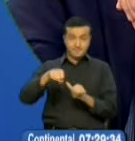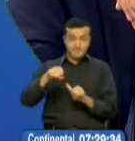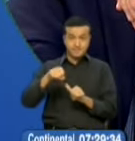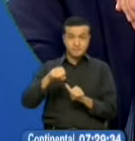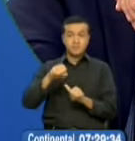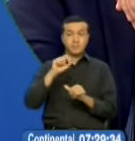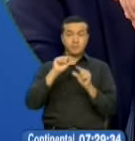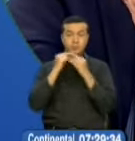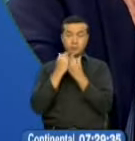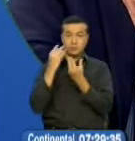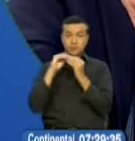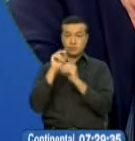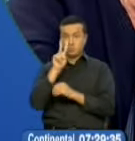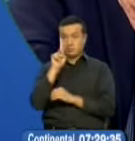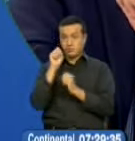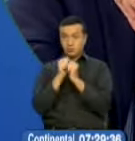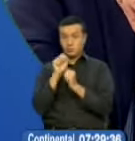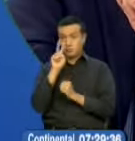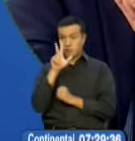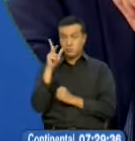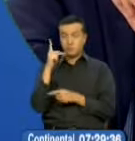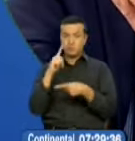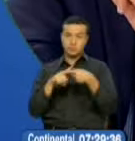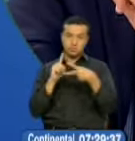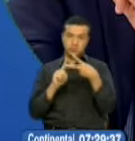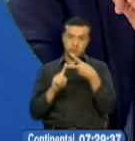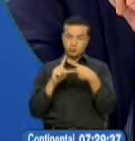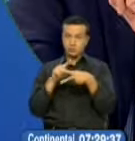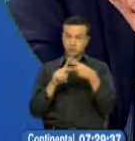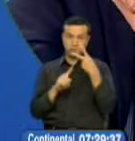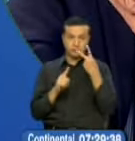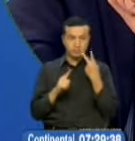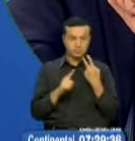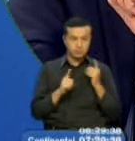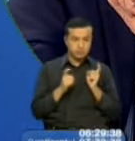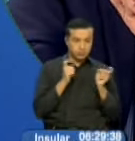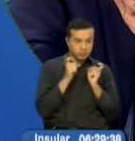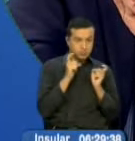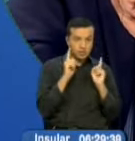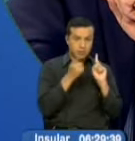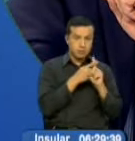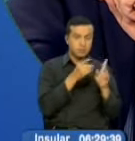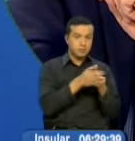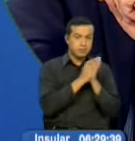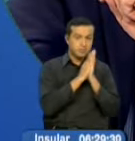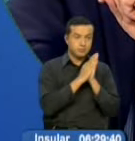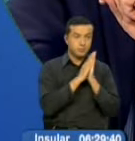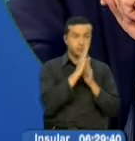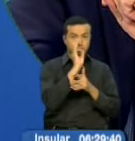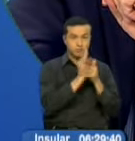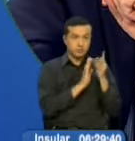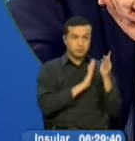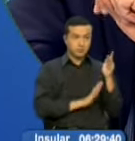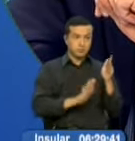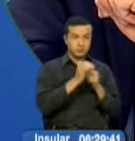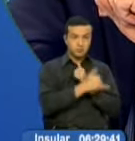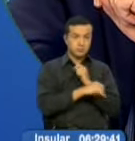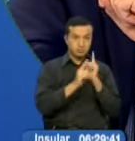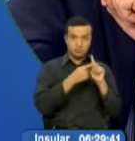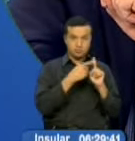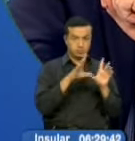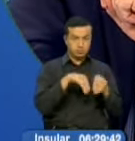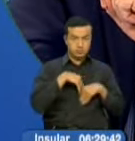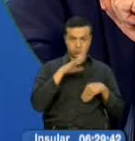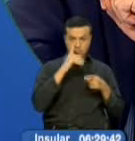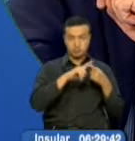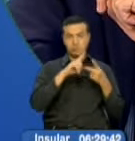Creo Suma como que trabajó en dos cuerdas. Presentó un primer pedido de recuento total que fue negado en primera instancia y